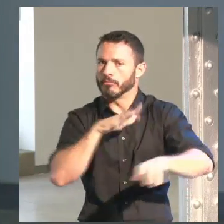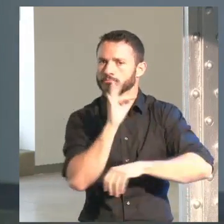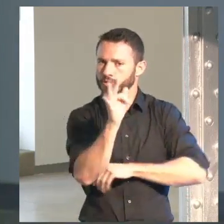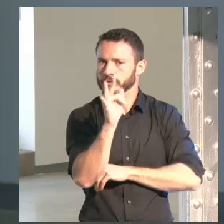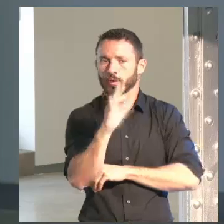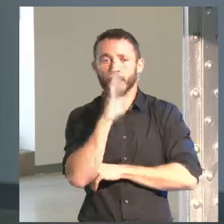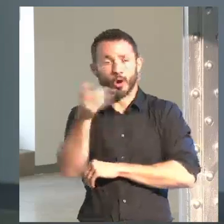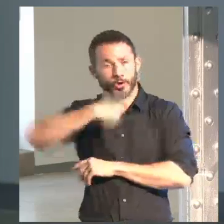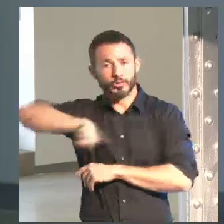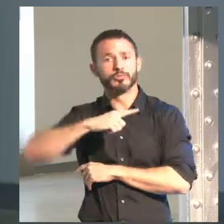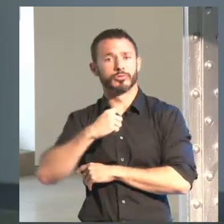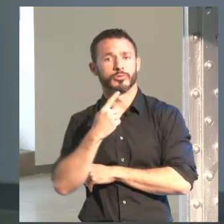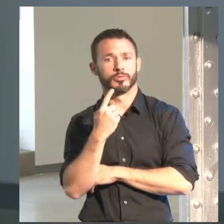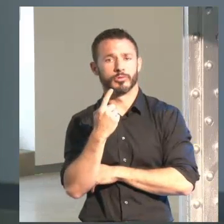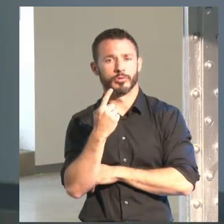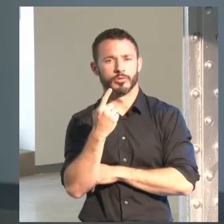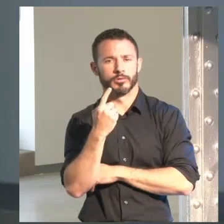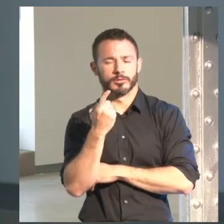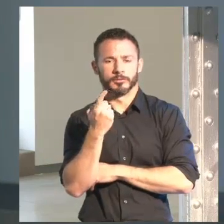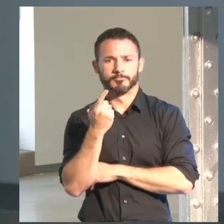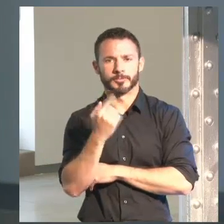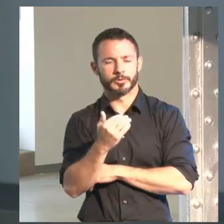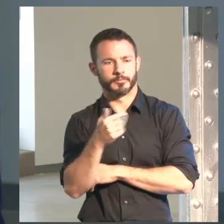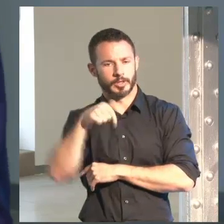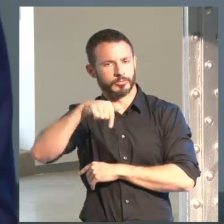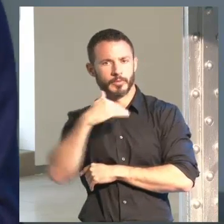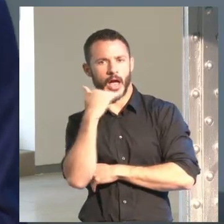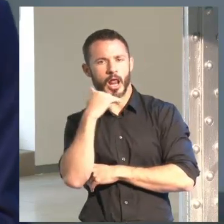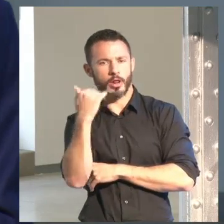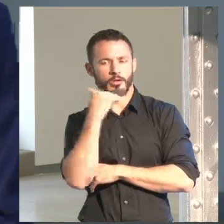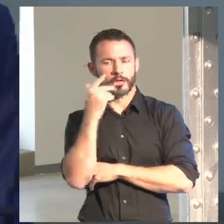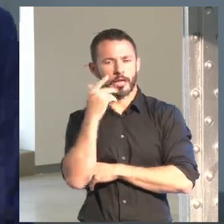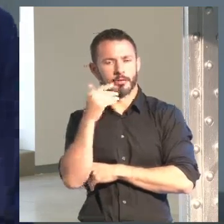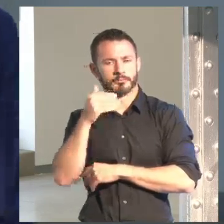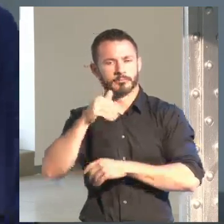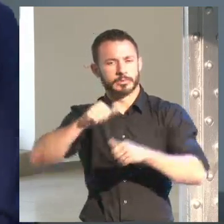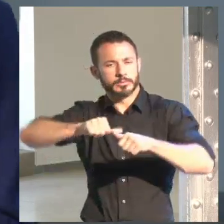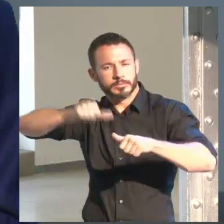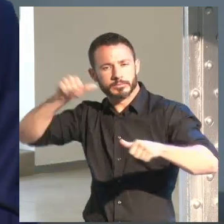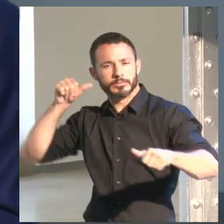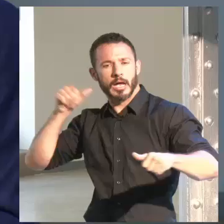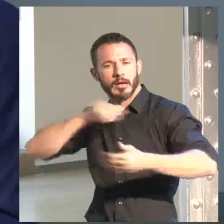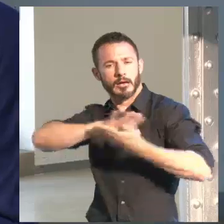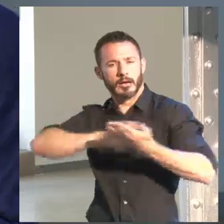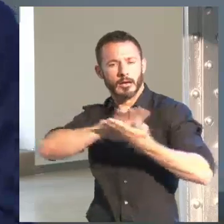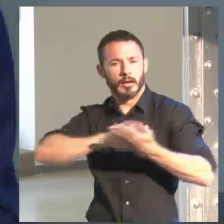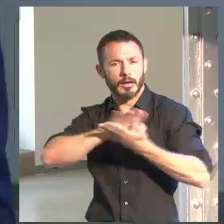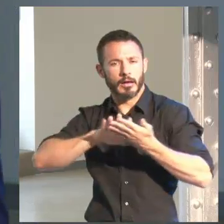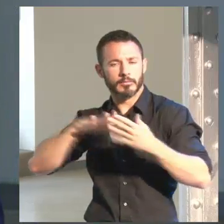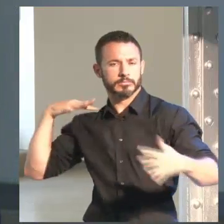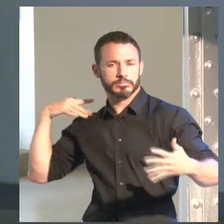porque nosotros, que este es un fenómeno que hemos visto y que llevamos hablando de él ya bastantes años,